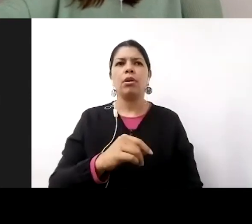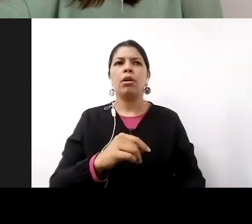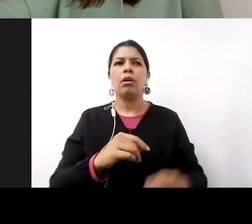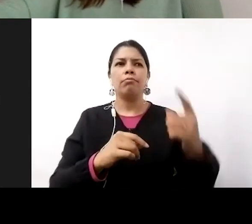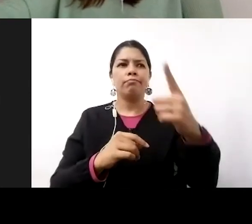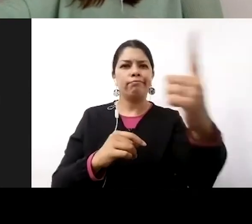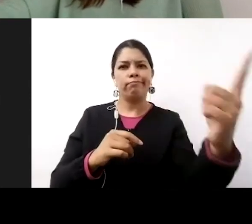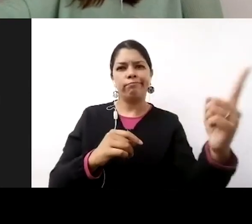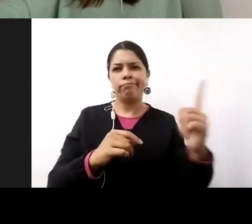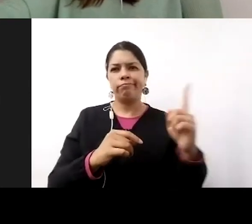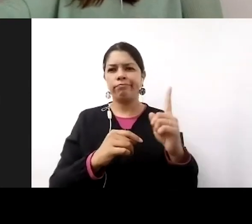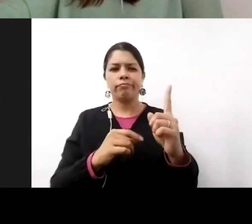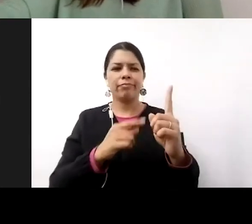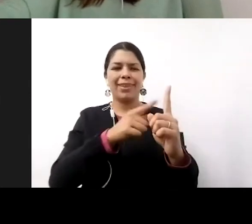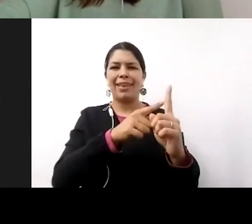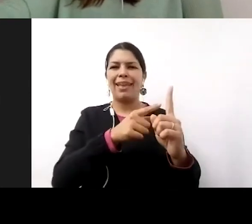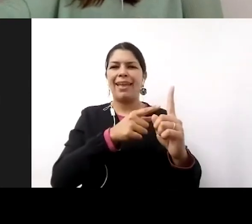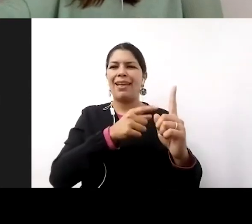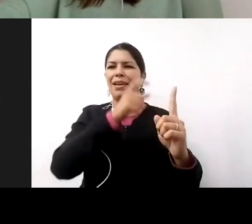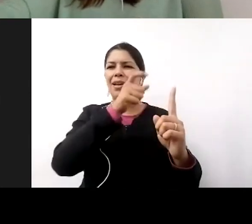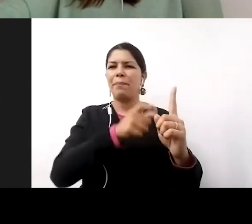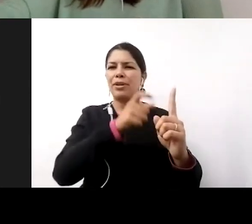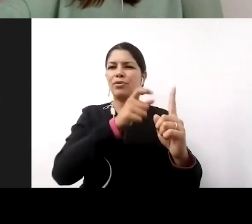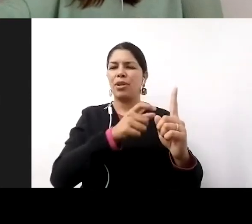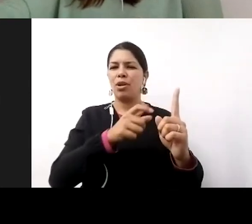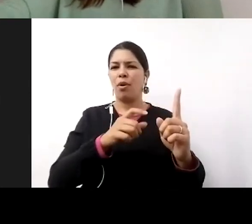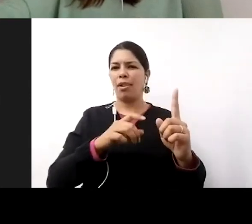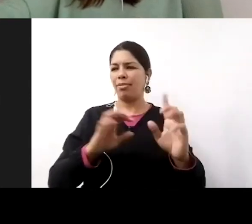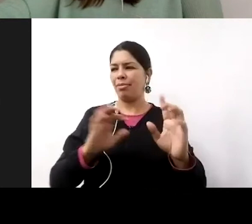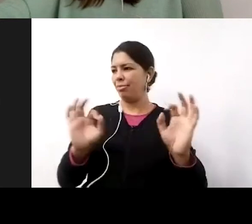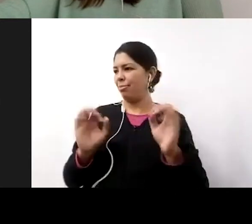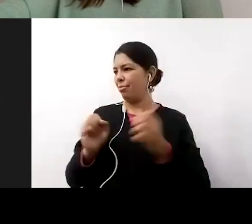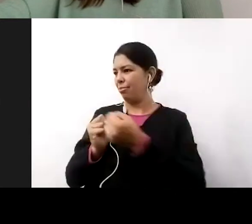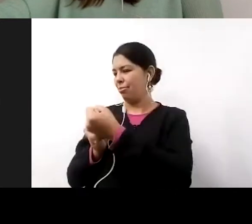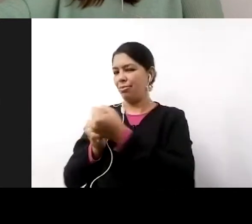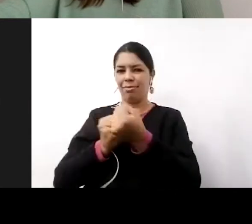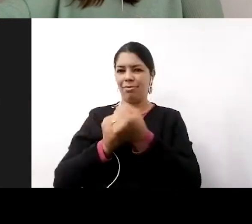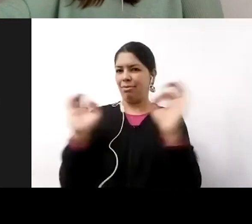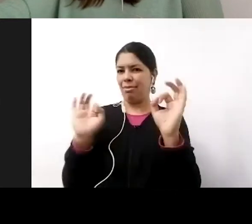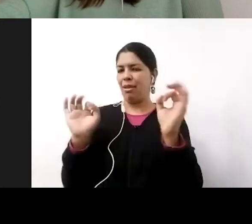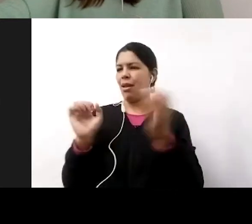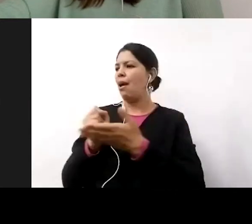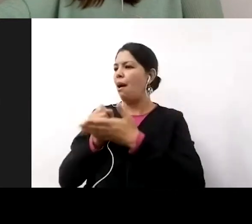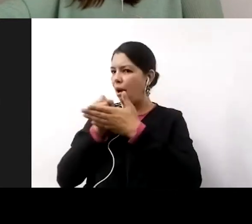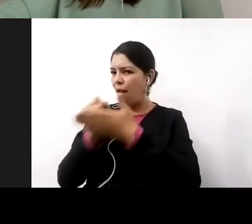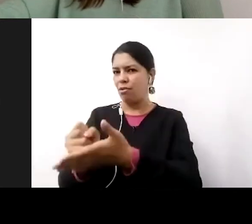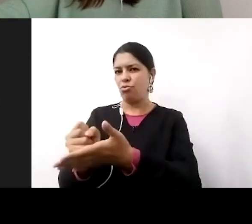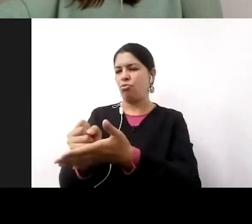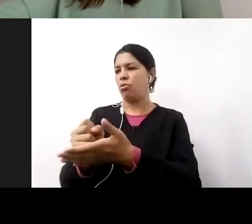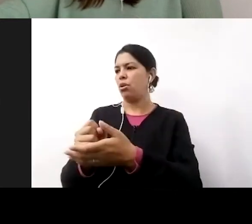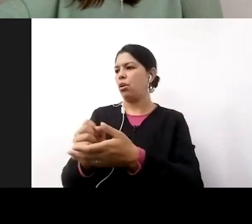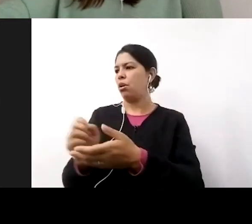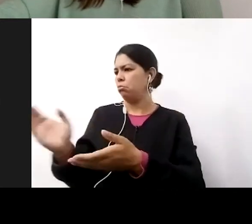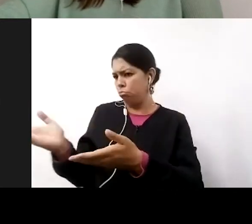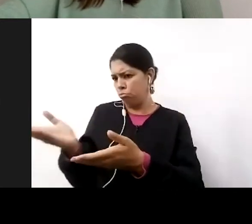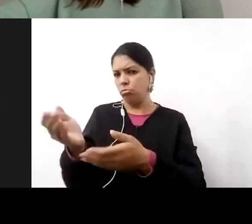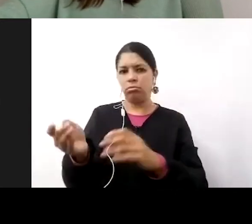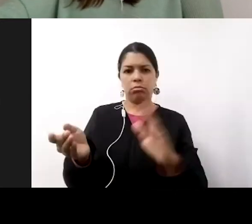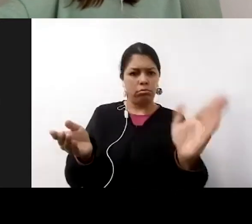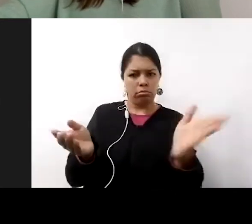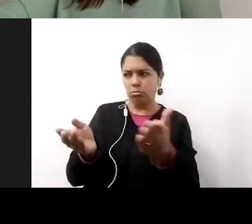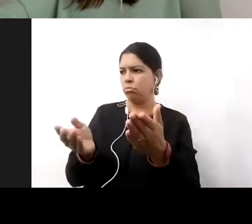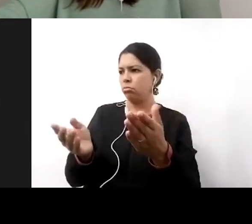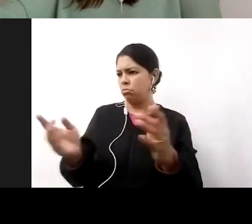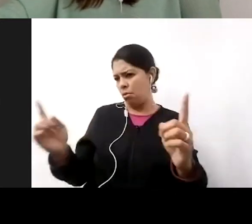o resolucionar el problema. Sea cuando hay una controversia o ninguna de las partes considera que hay condiciones para